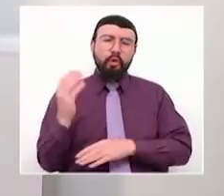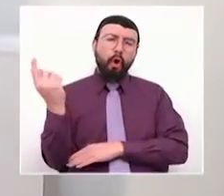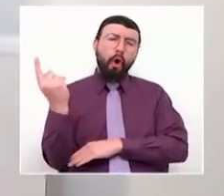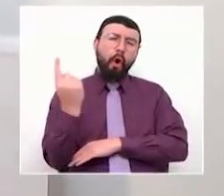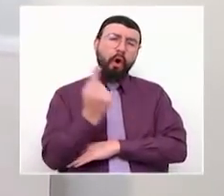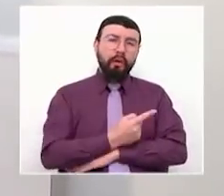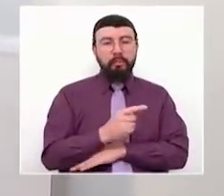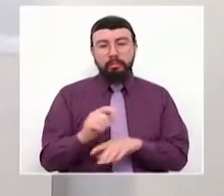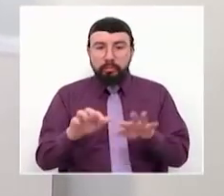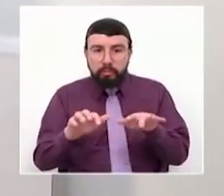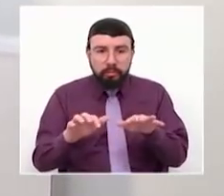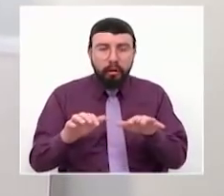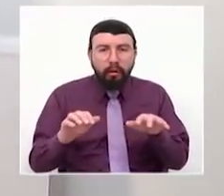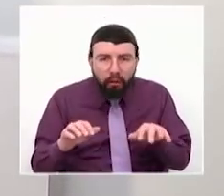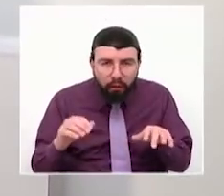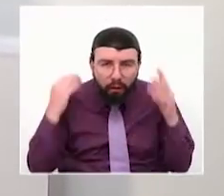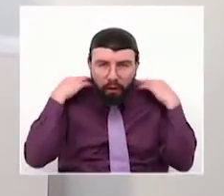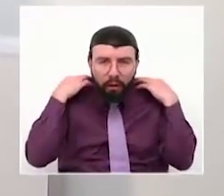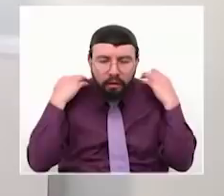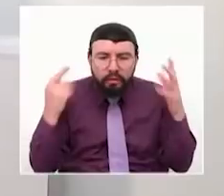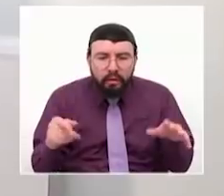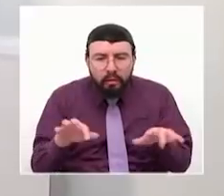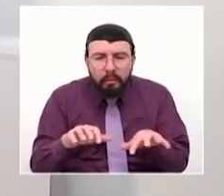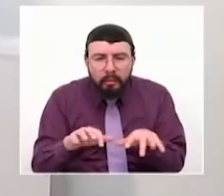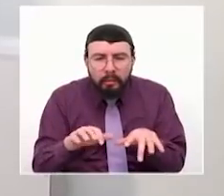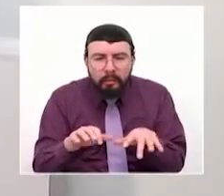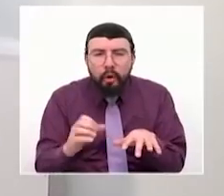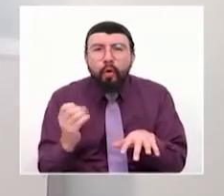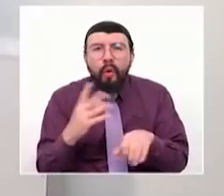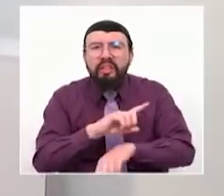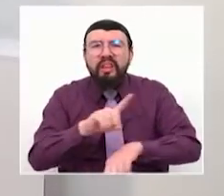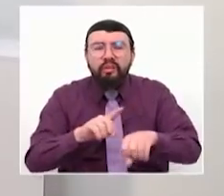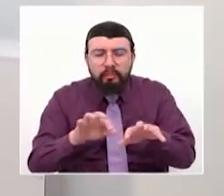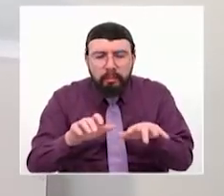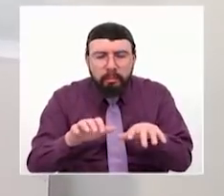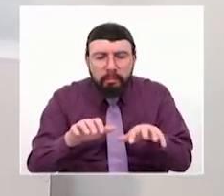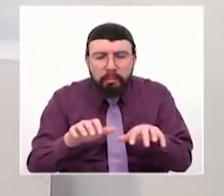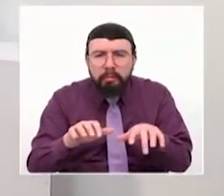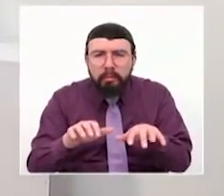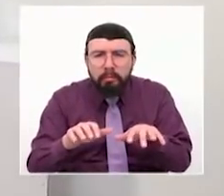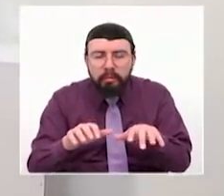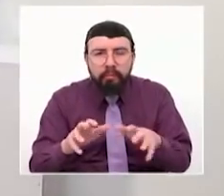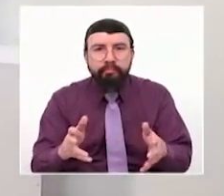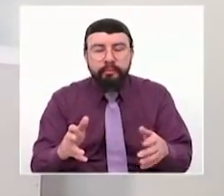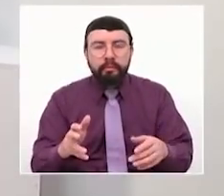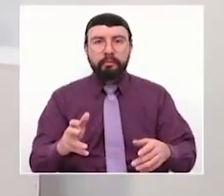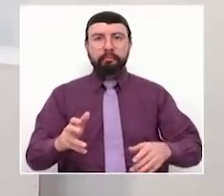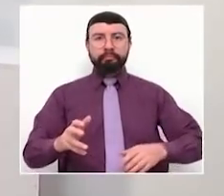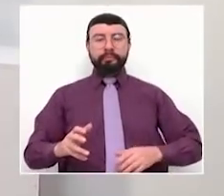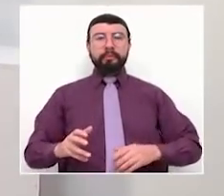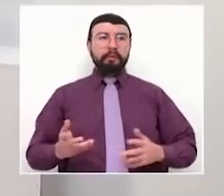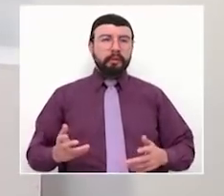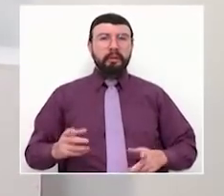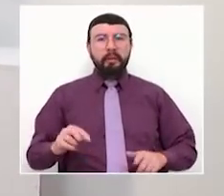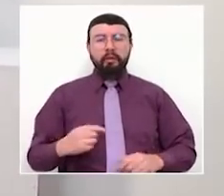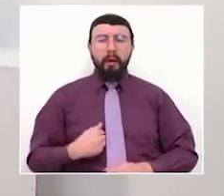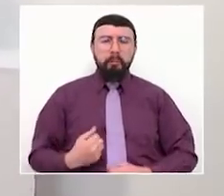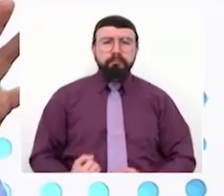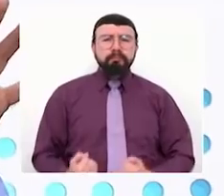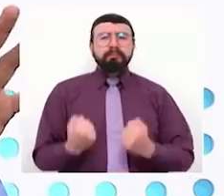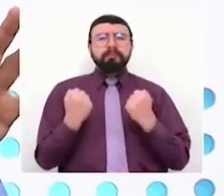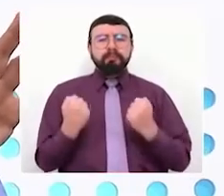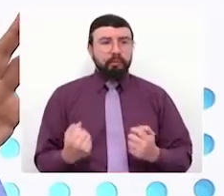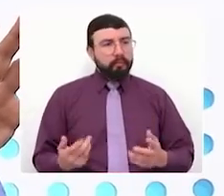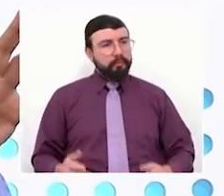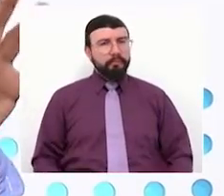jibado. Mala posición. ¿Cuántas horas? Y el sobrepeso. Y muchas cosas.